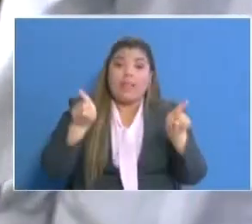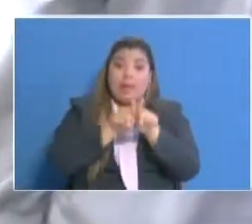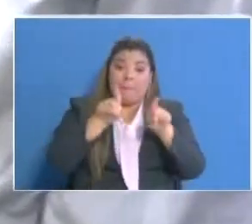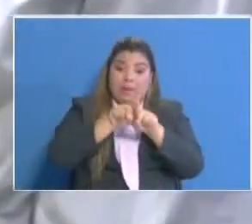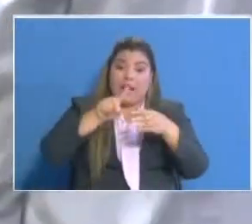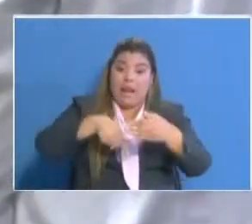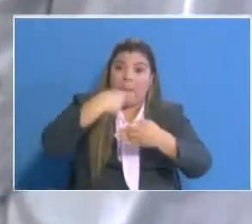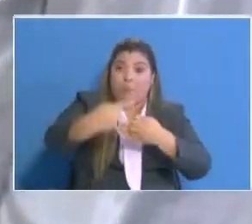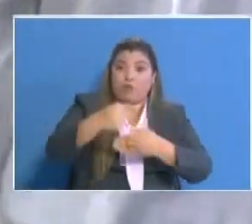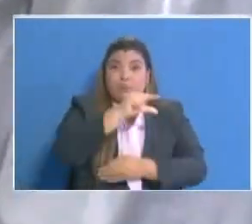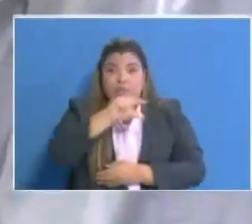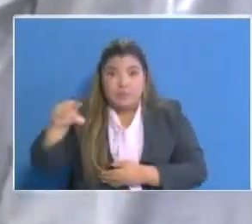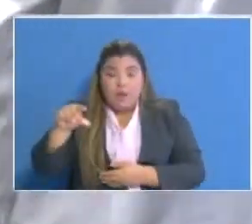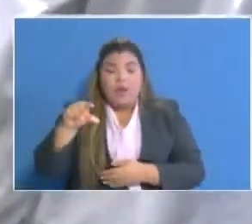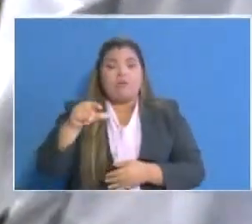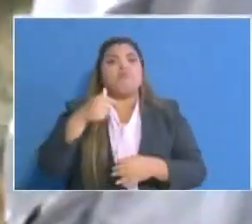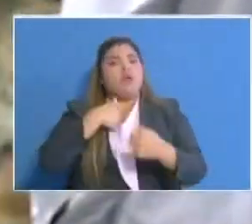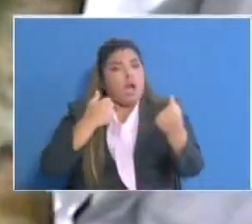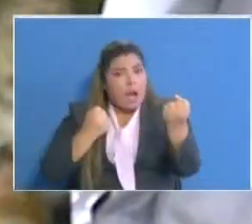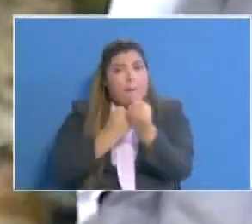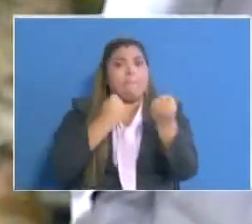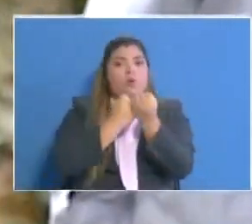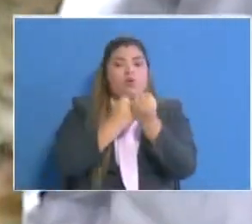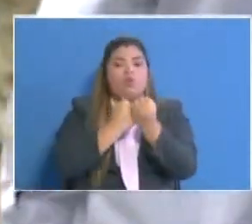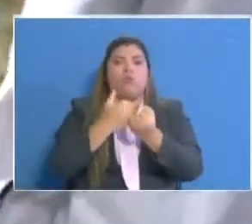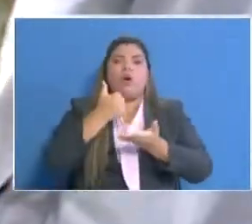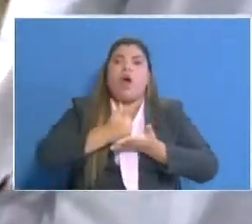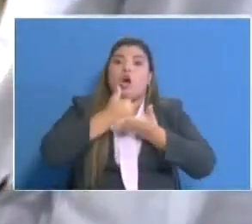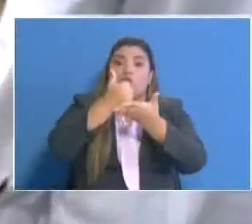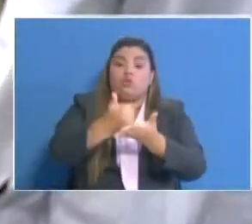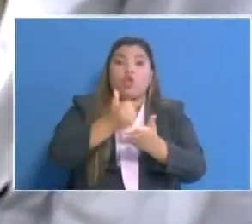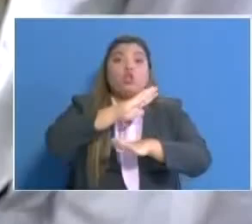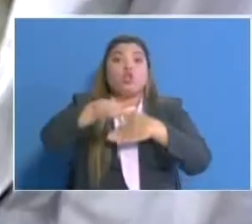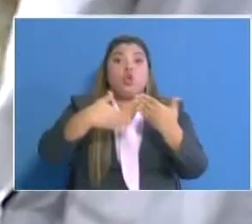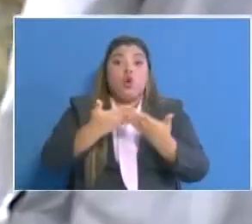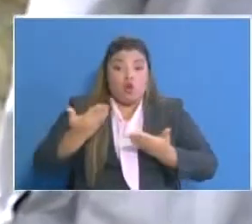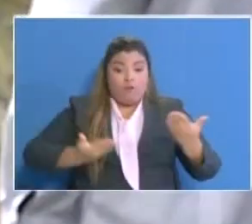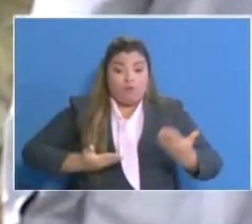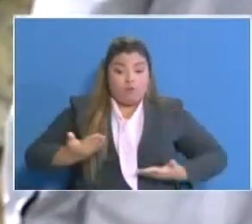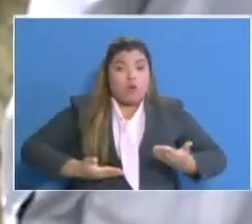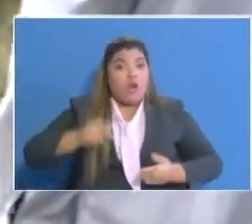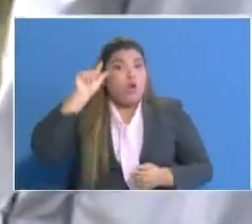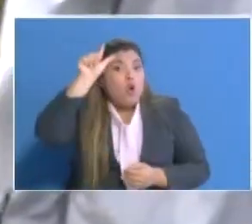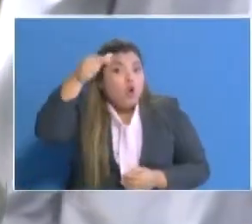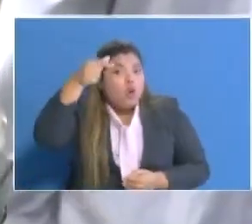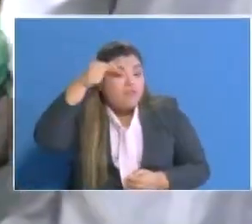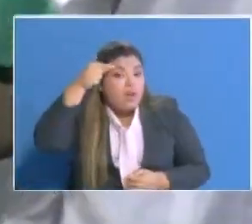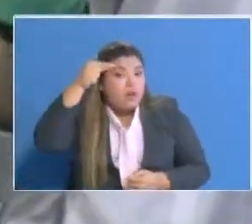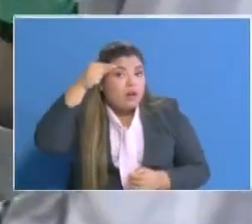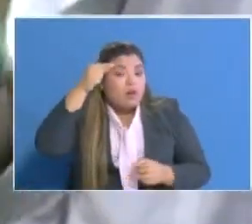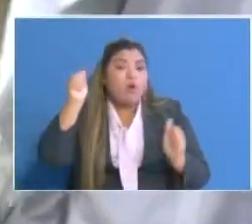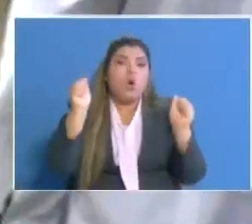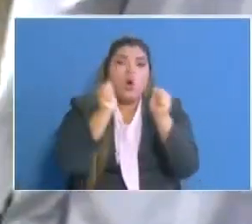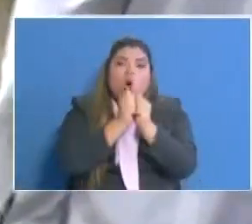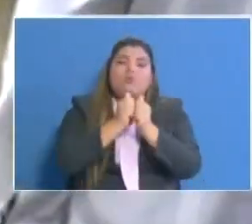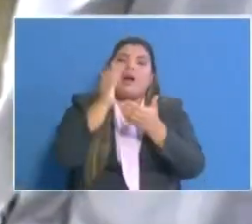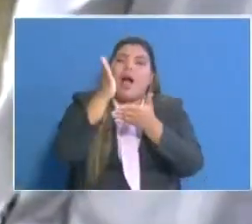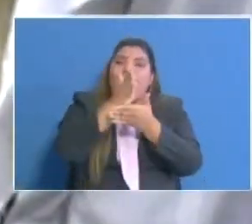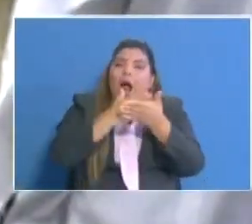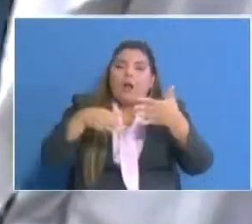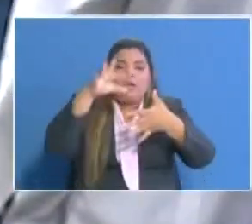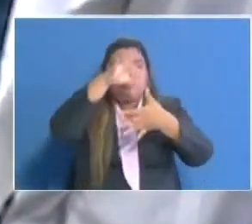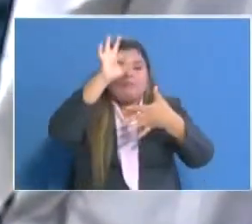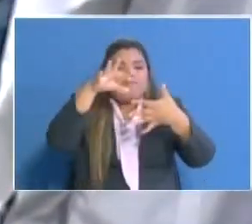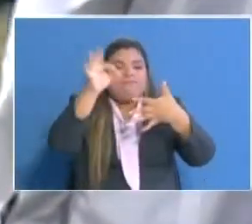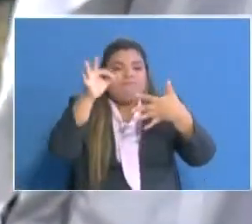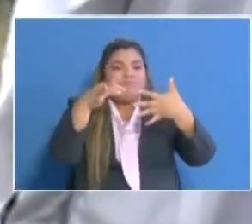la contribución que los funcionarios públicos, con una serie de excepciones, por ejemplo, las